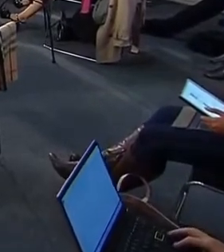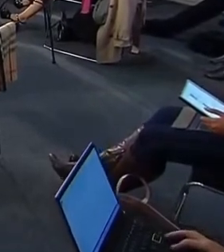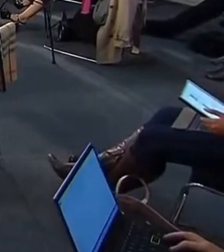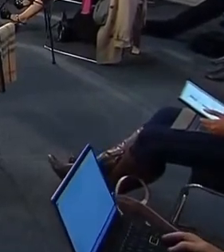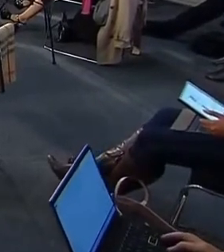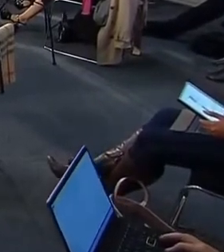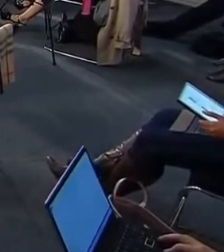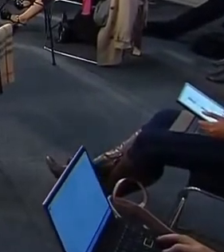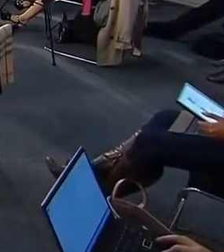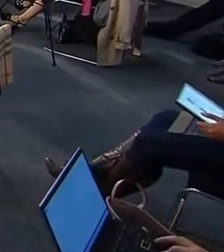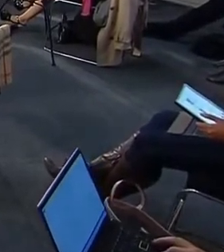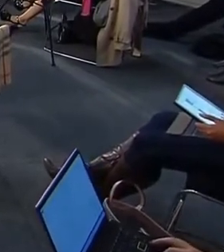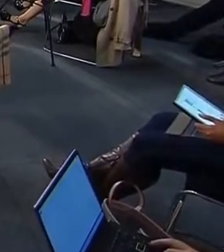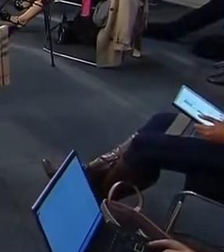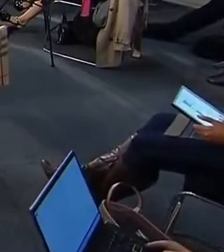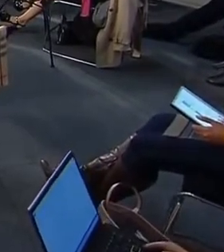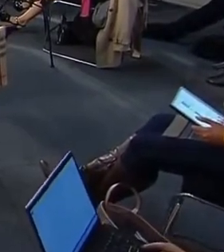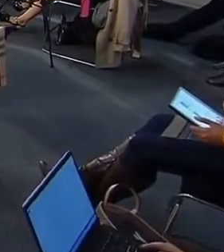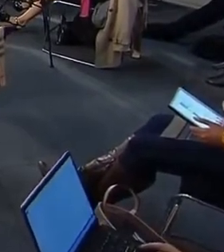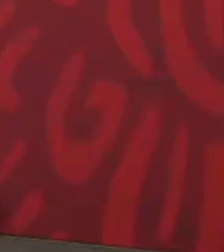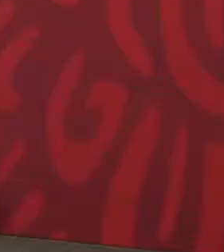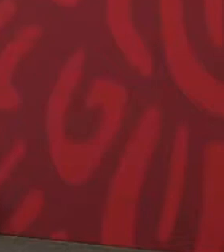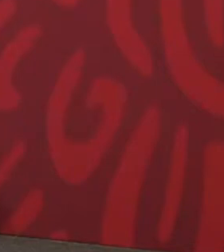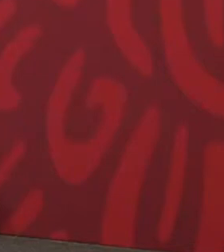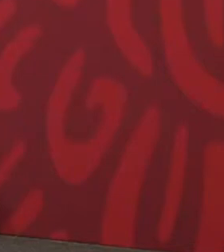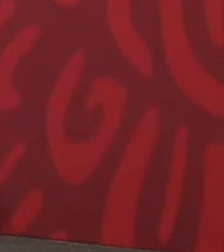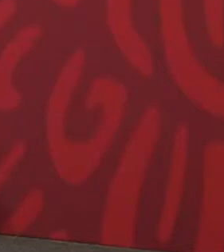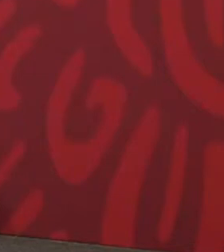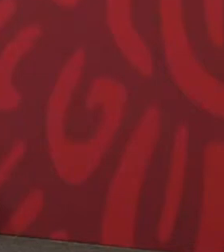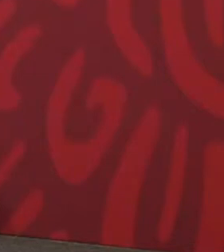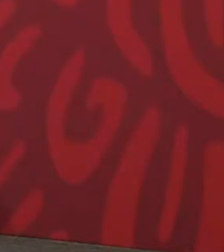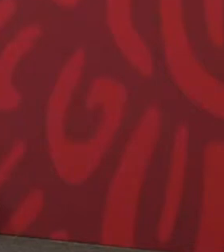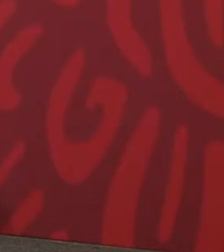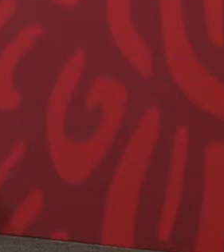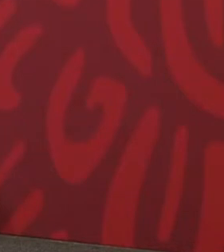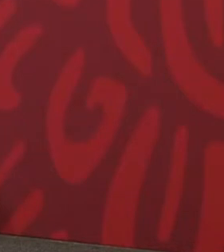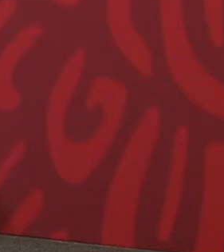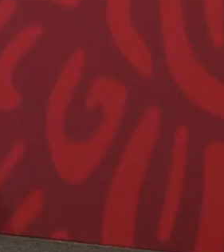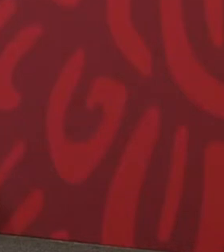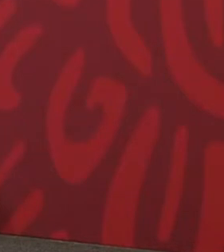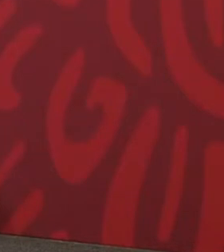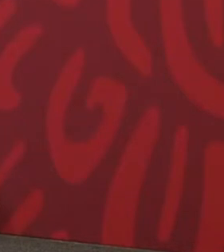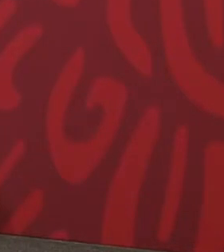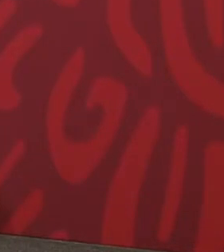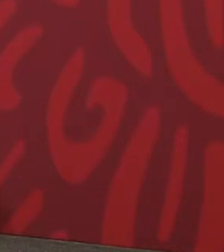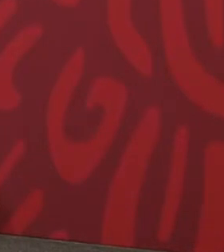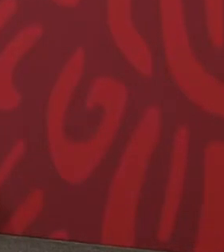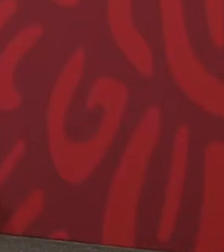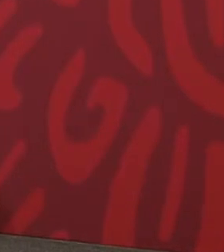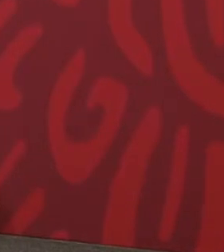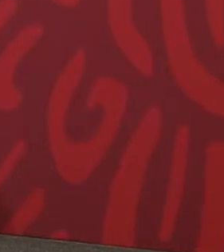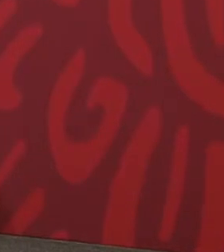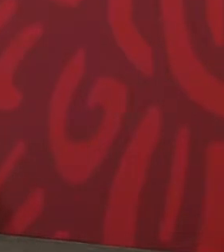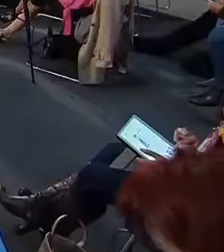no, no basta rezar, no, no, no basta